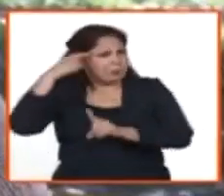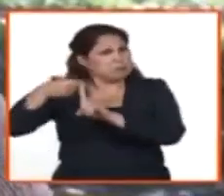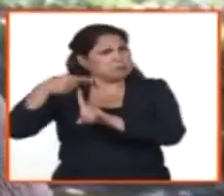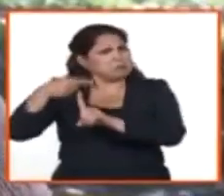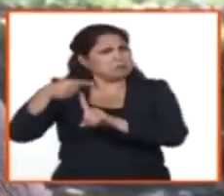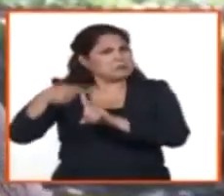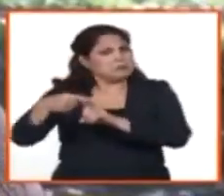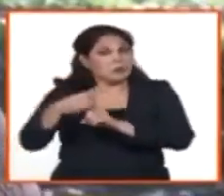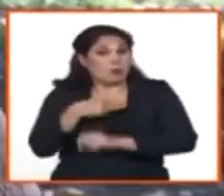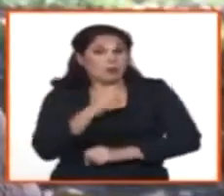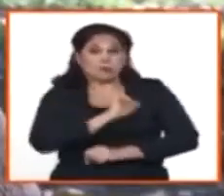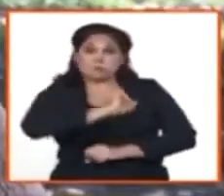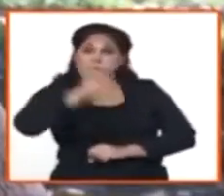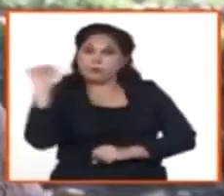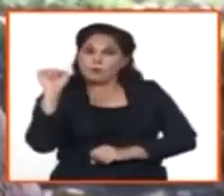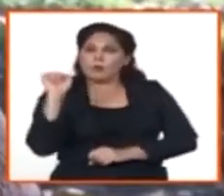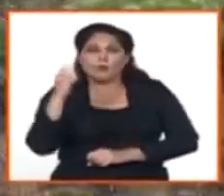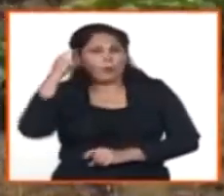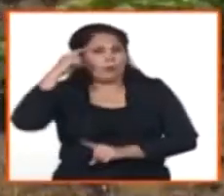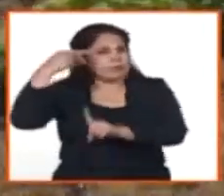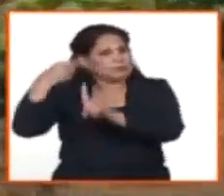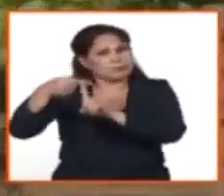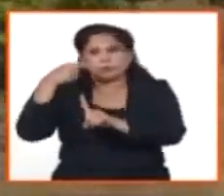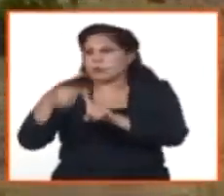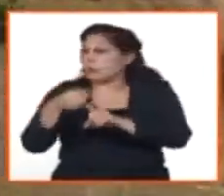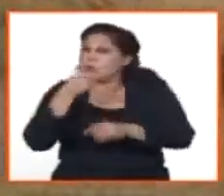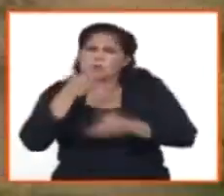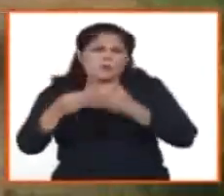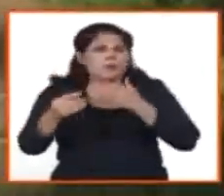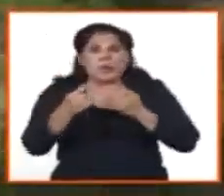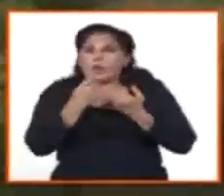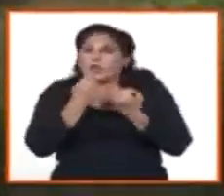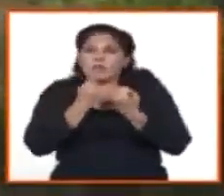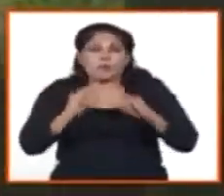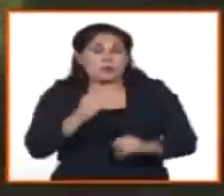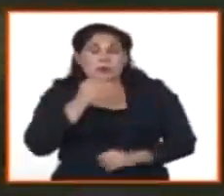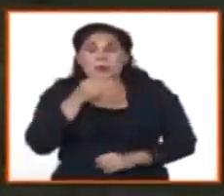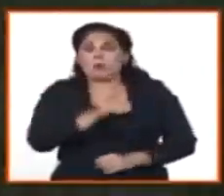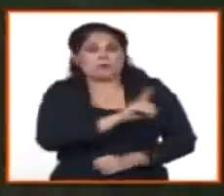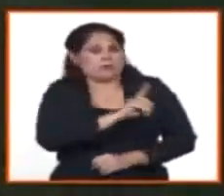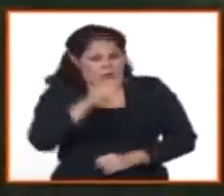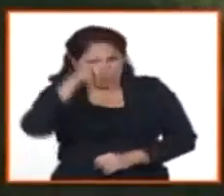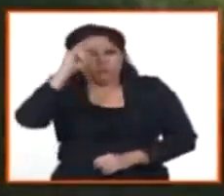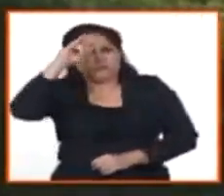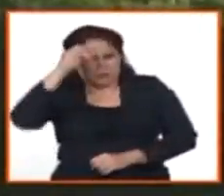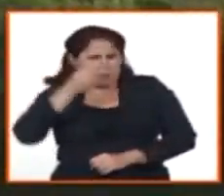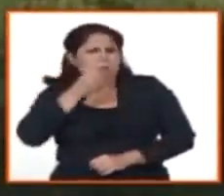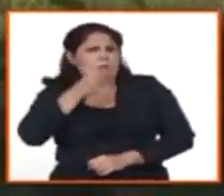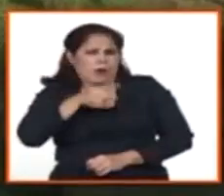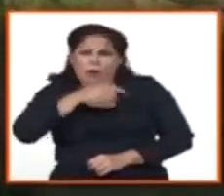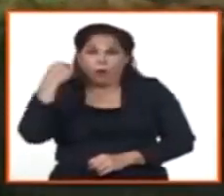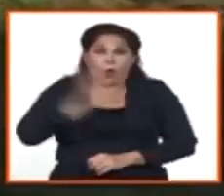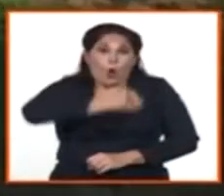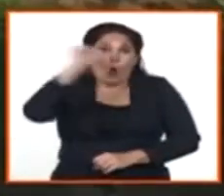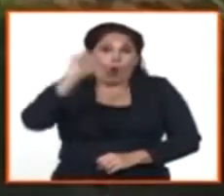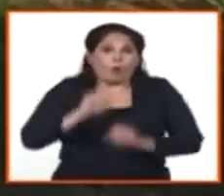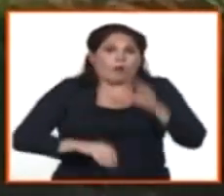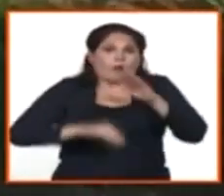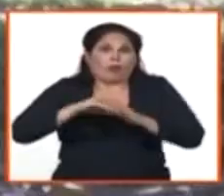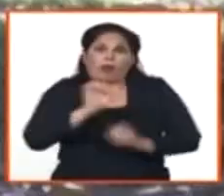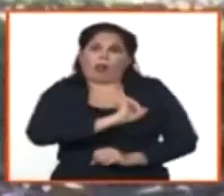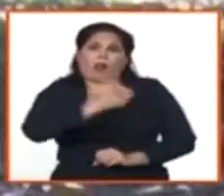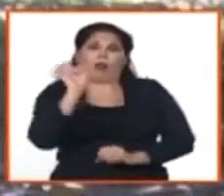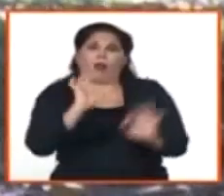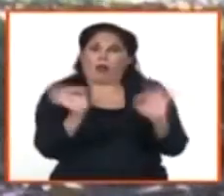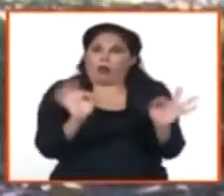yo he triunfado porque yo soy muy optimista. Aunque yo vea que es casi imposible, digo que sí se puede. Si no lo hemos logrado todo, porque aún no estamos